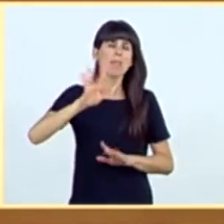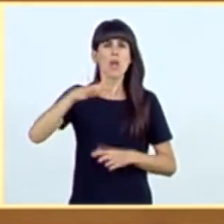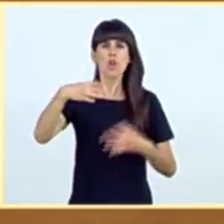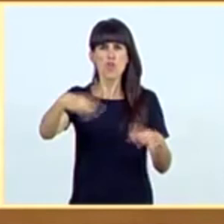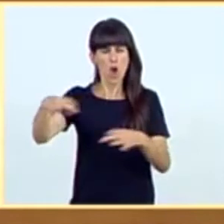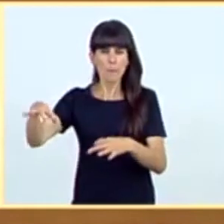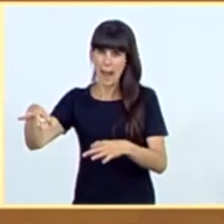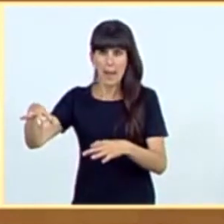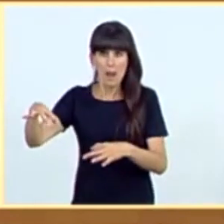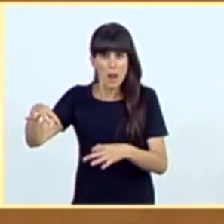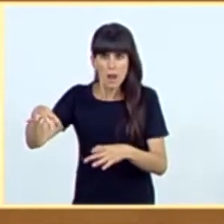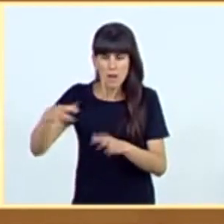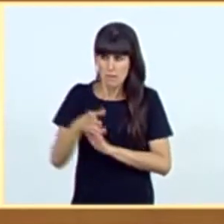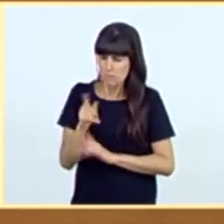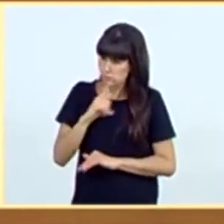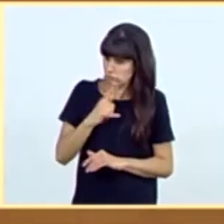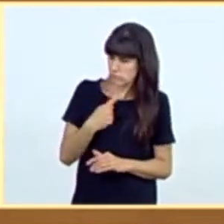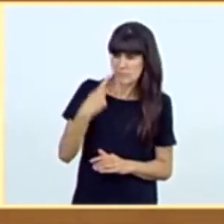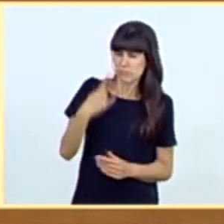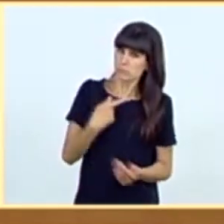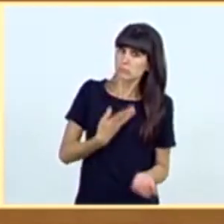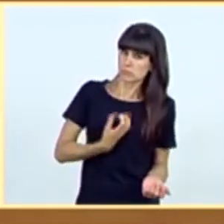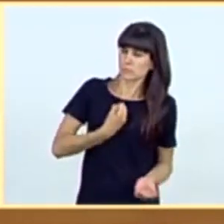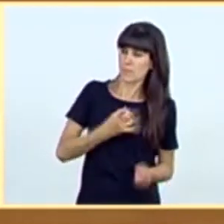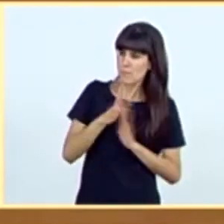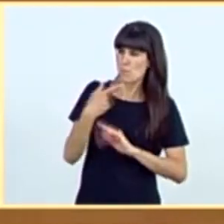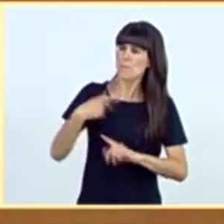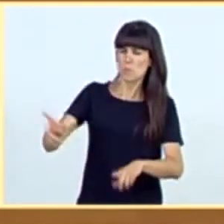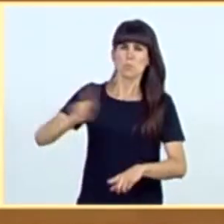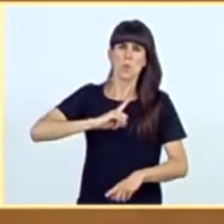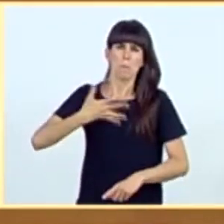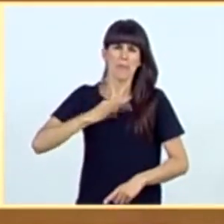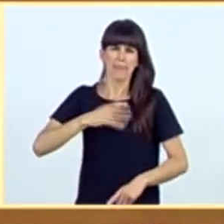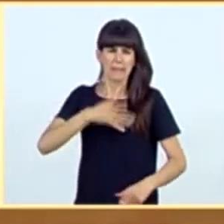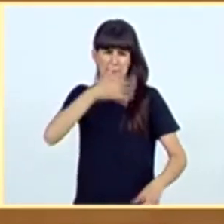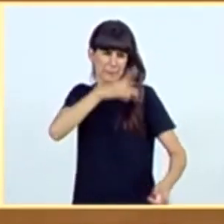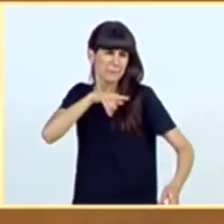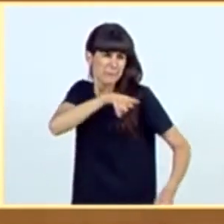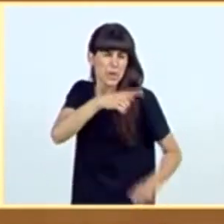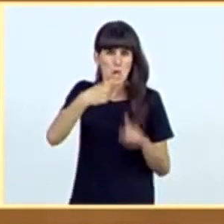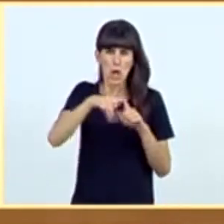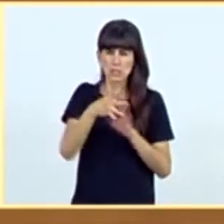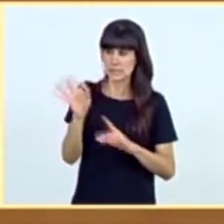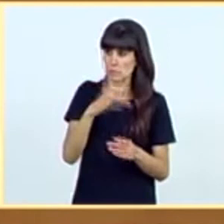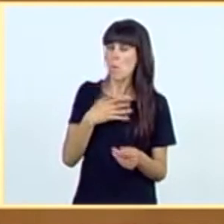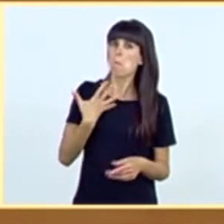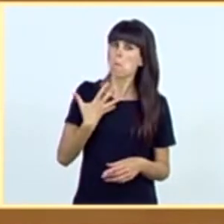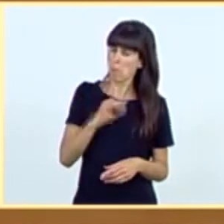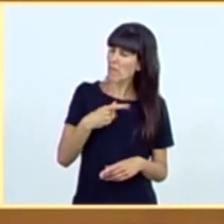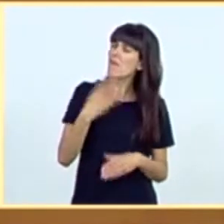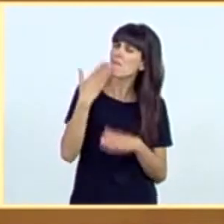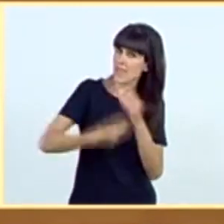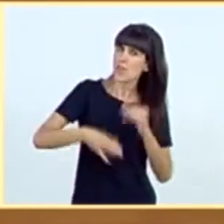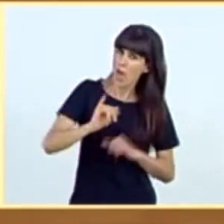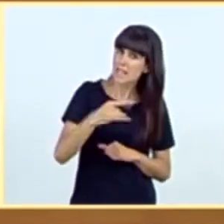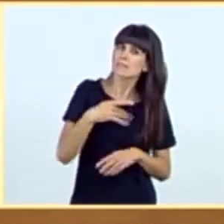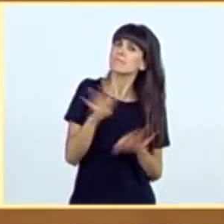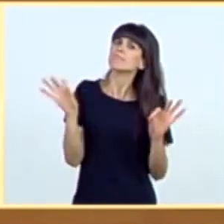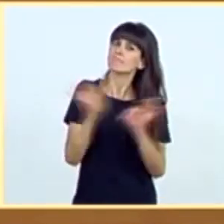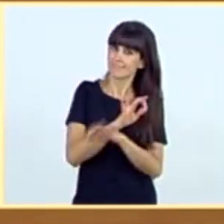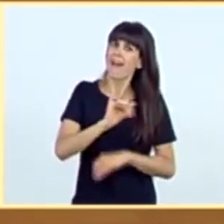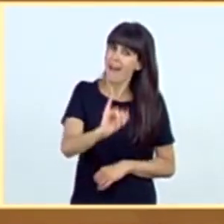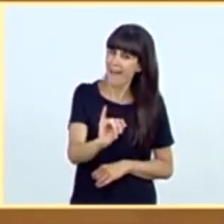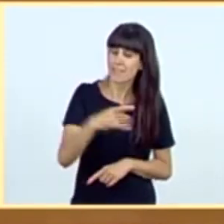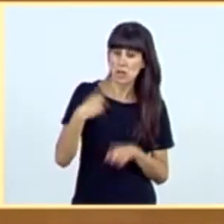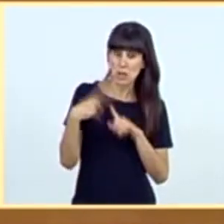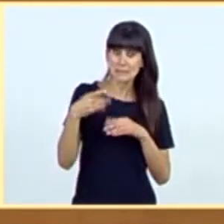A nosotros nos podrán acusar de muchas cosas y seguramente muchas veces nos equivocaremos y nos confundiremos y